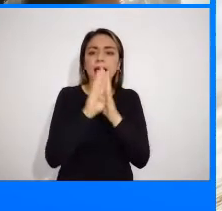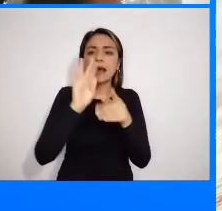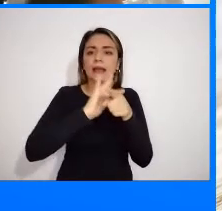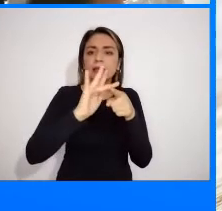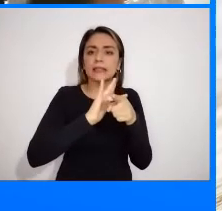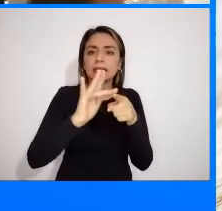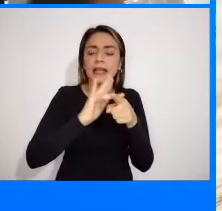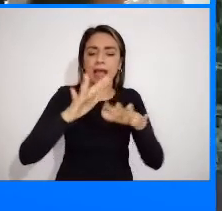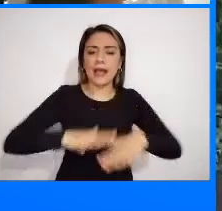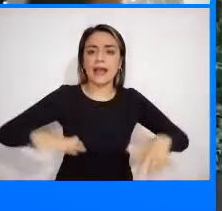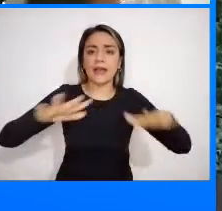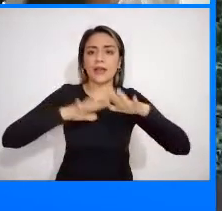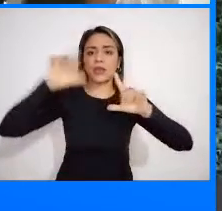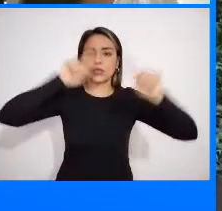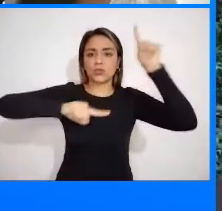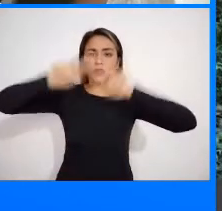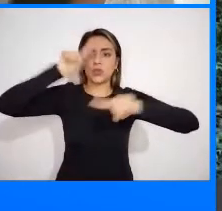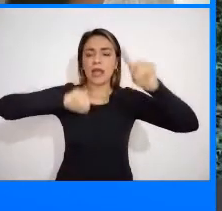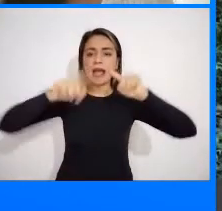un destino ecoturístico.